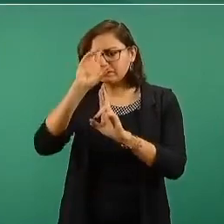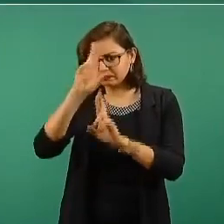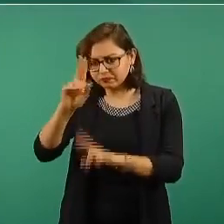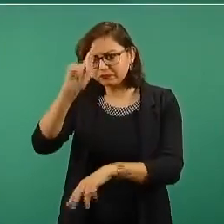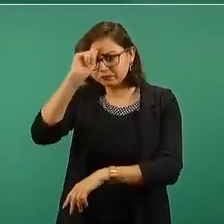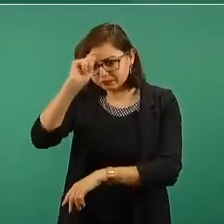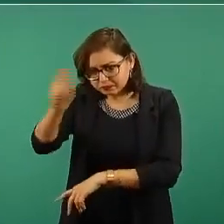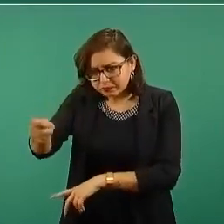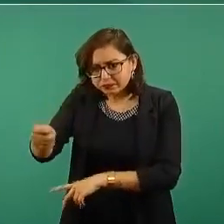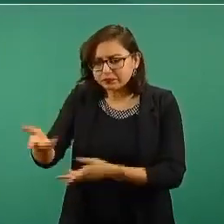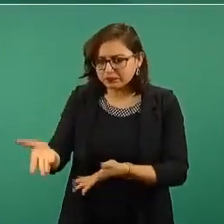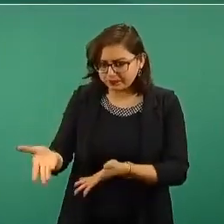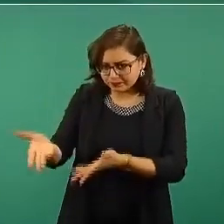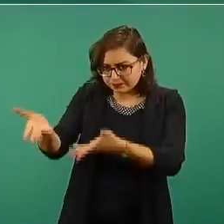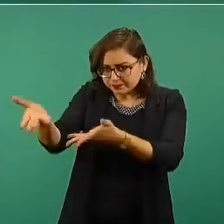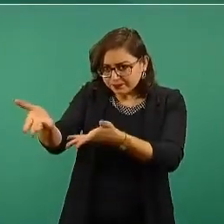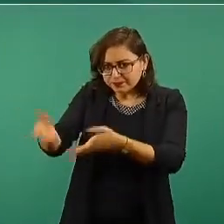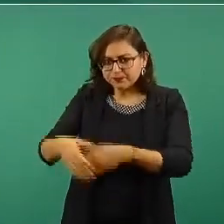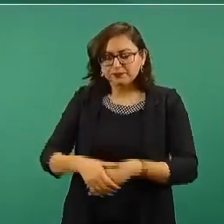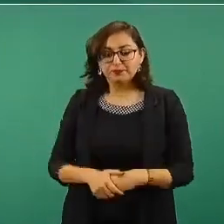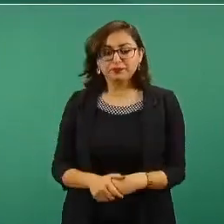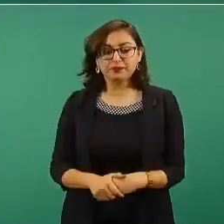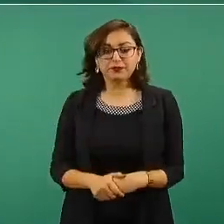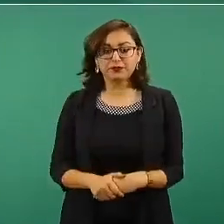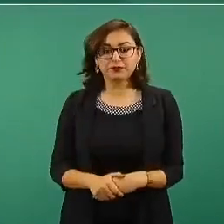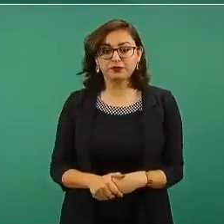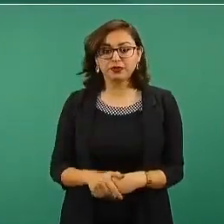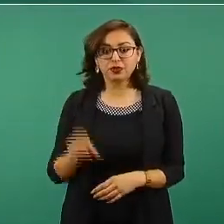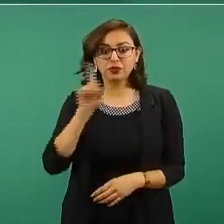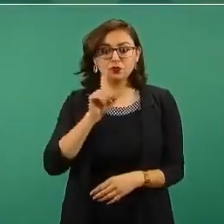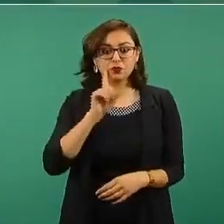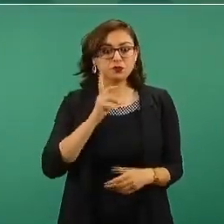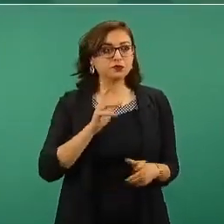que la respetaba. Y ya no